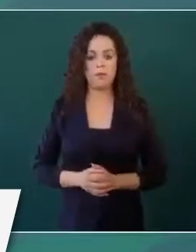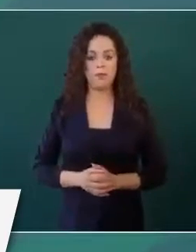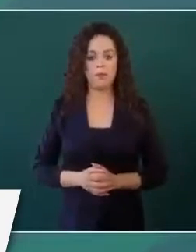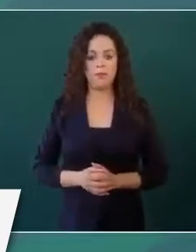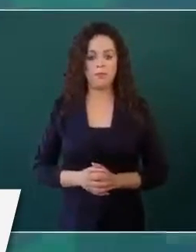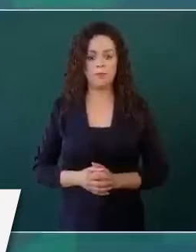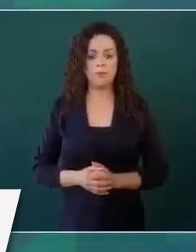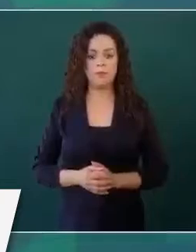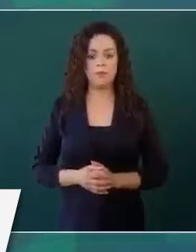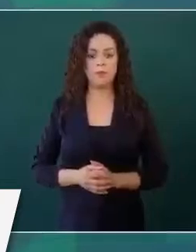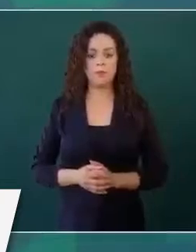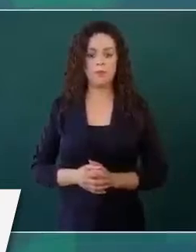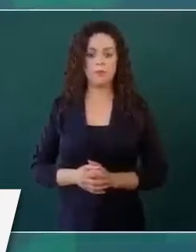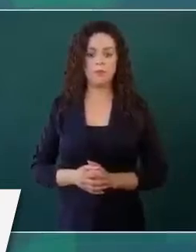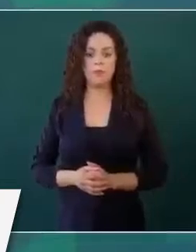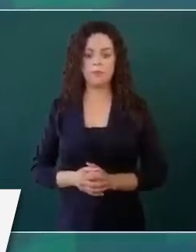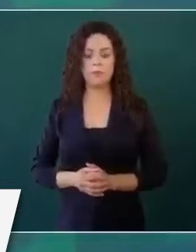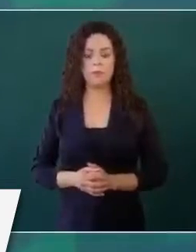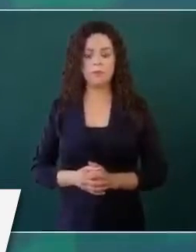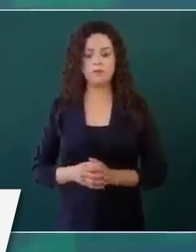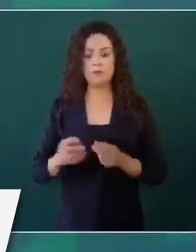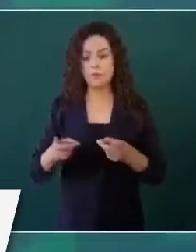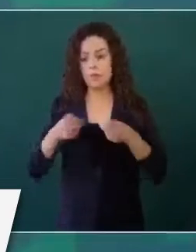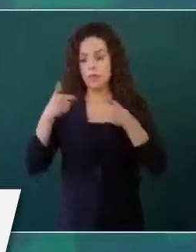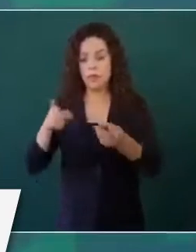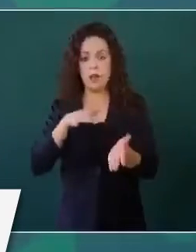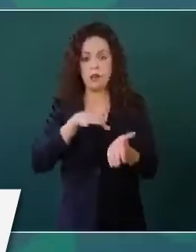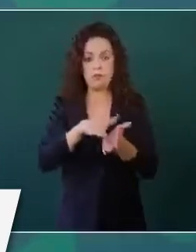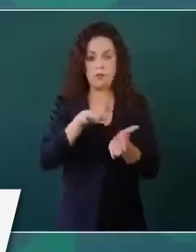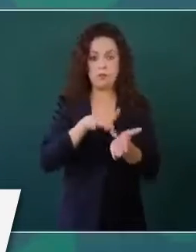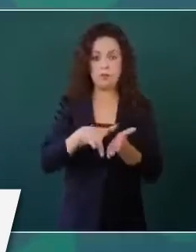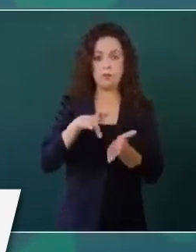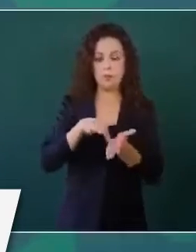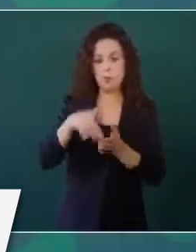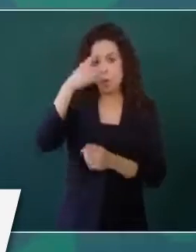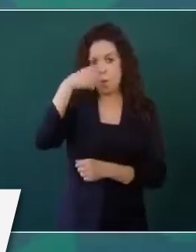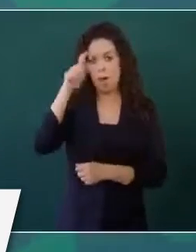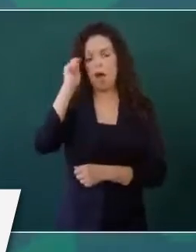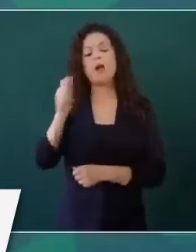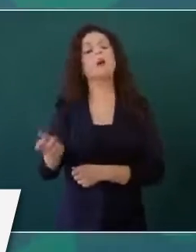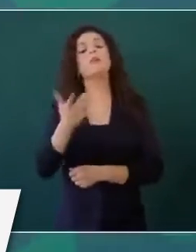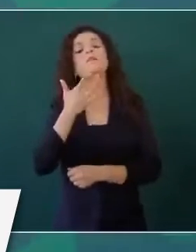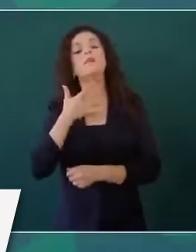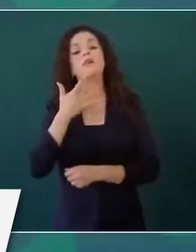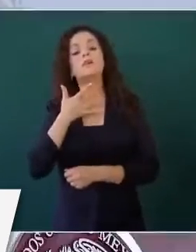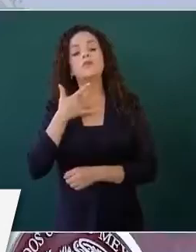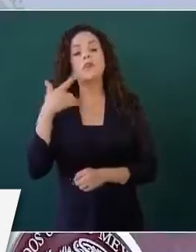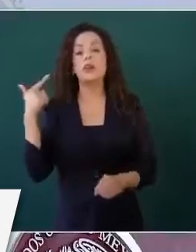Se otorguen subsidios para las gasolinas, para